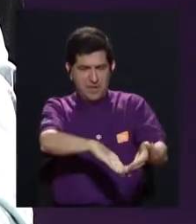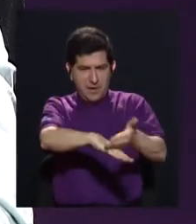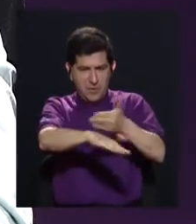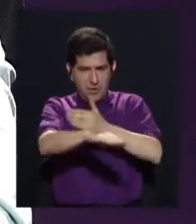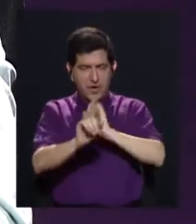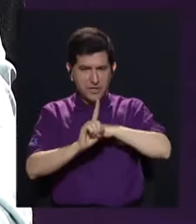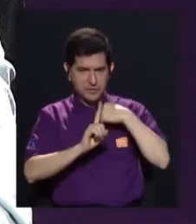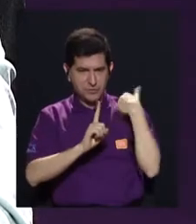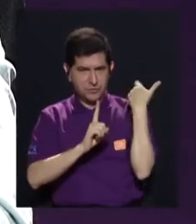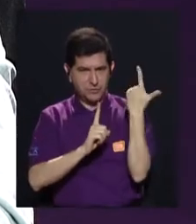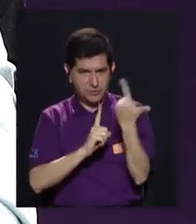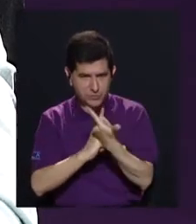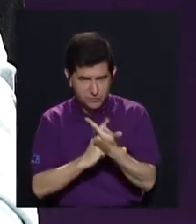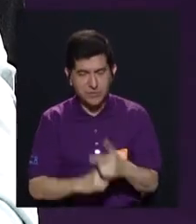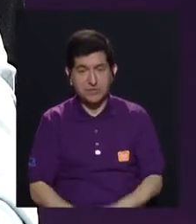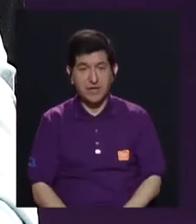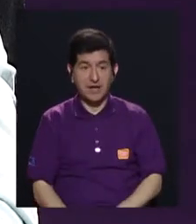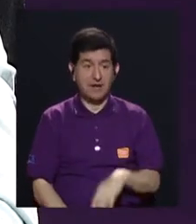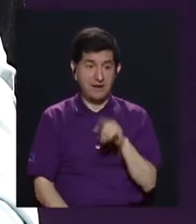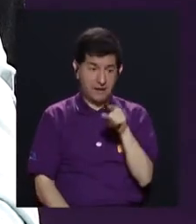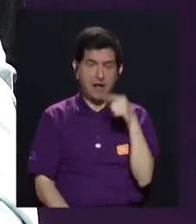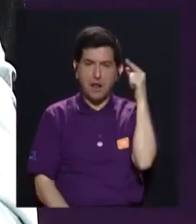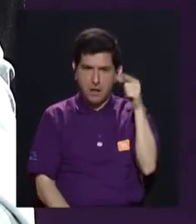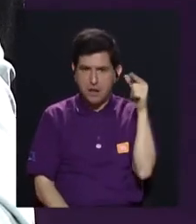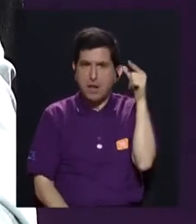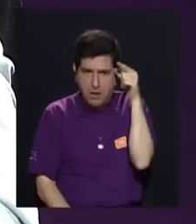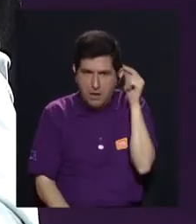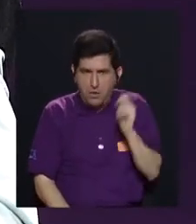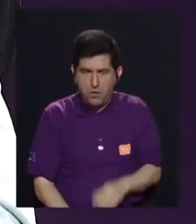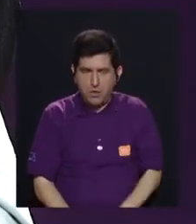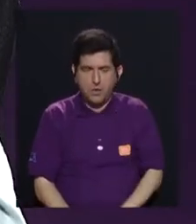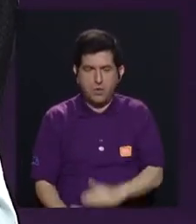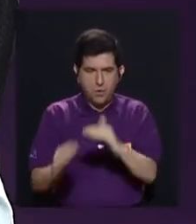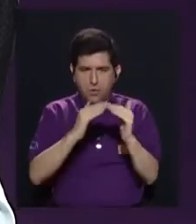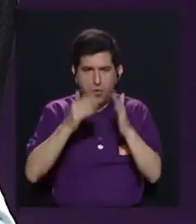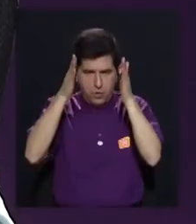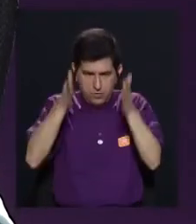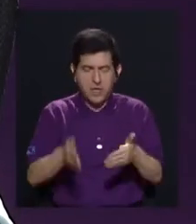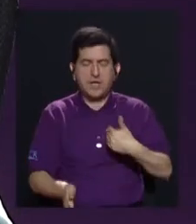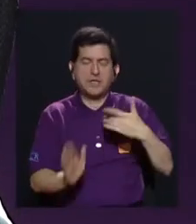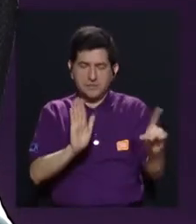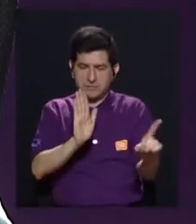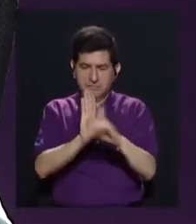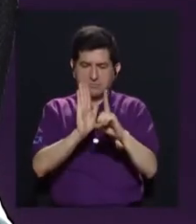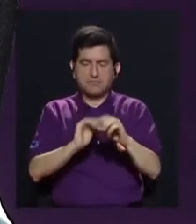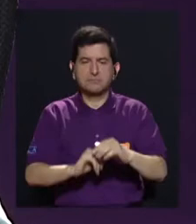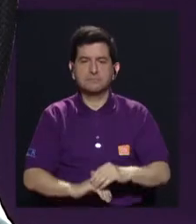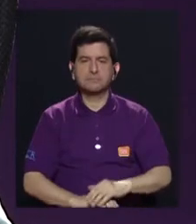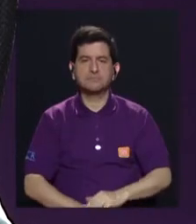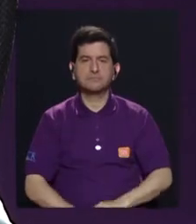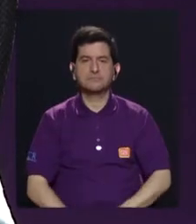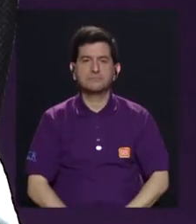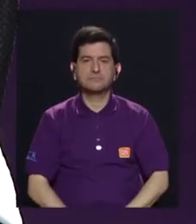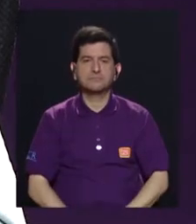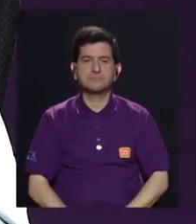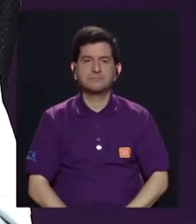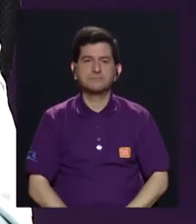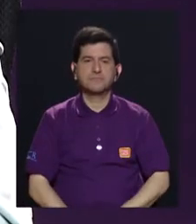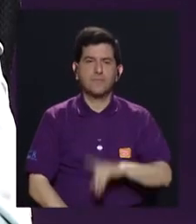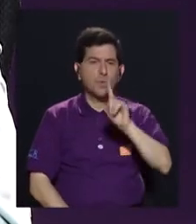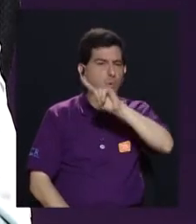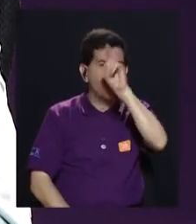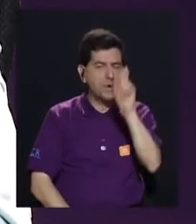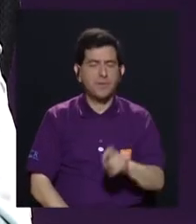social que al cual por supuesto como como ciudadanas tenemos derecho hay una